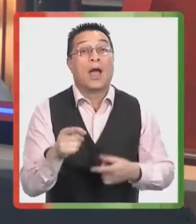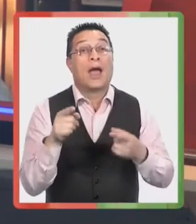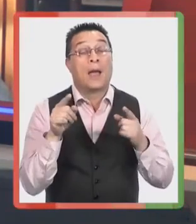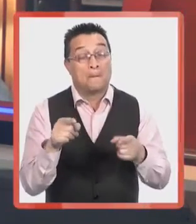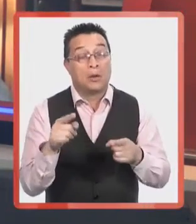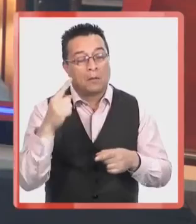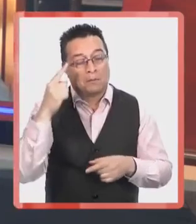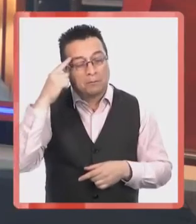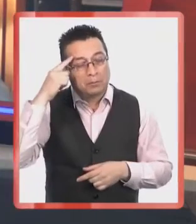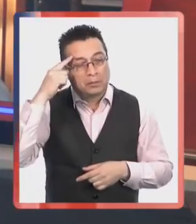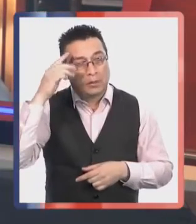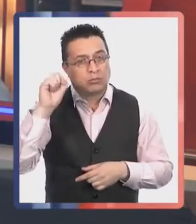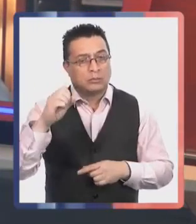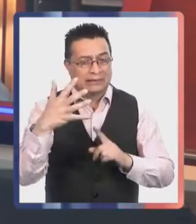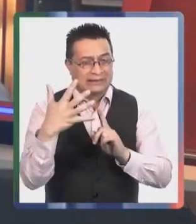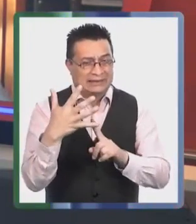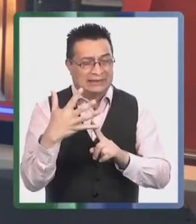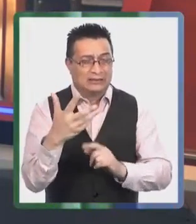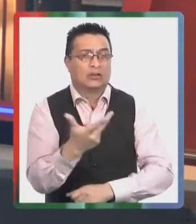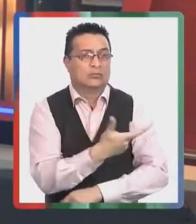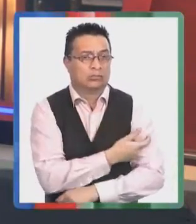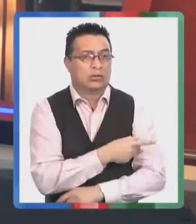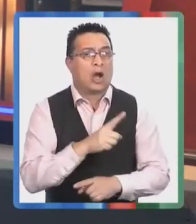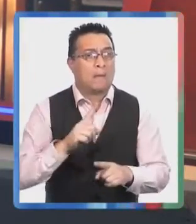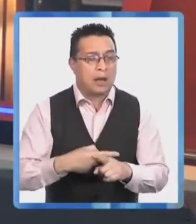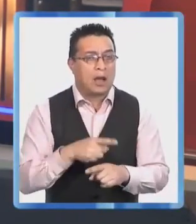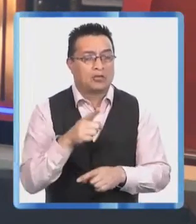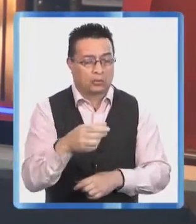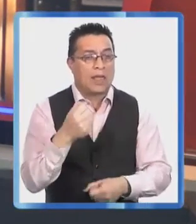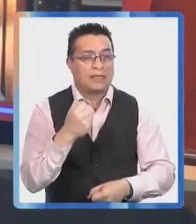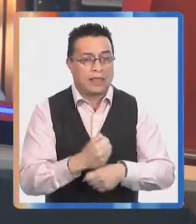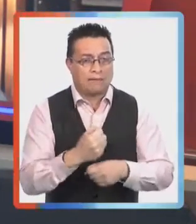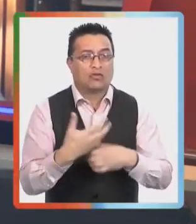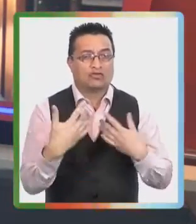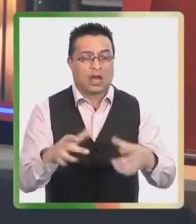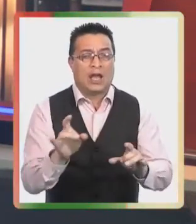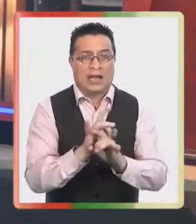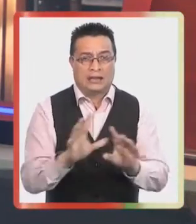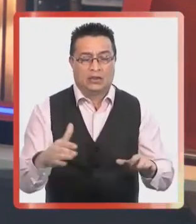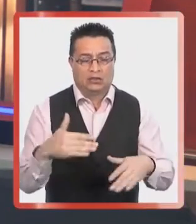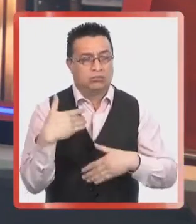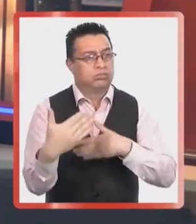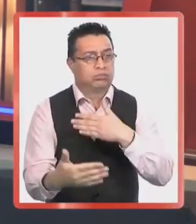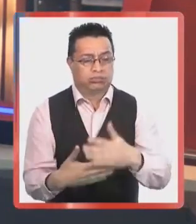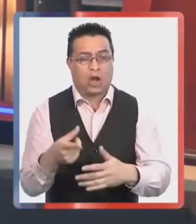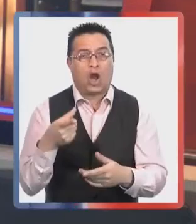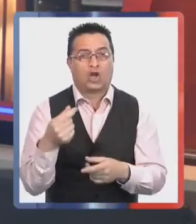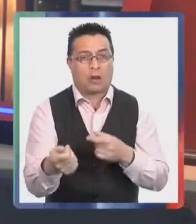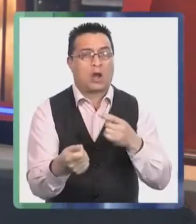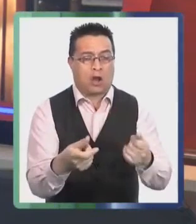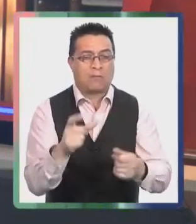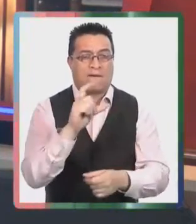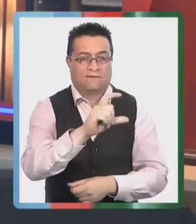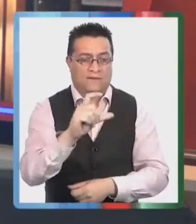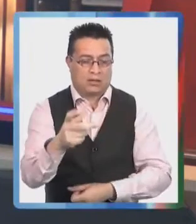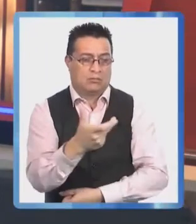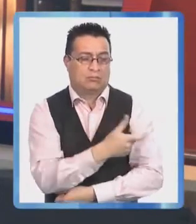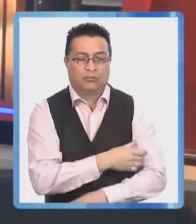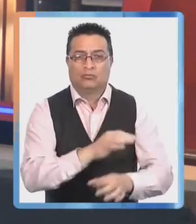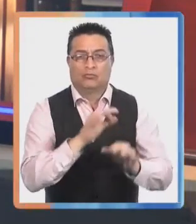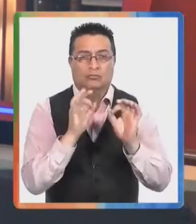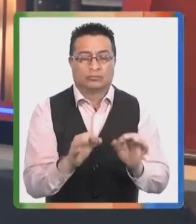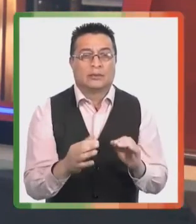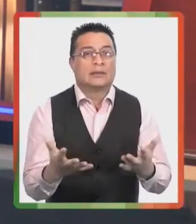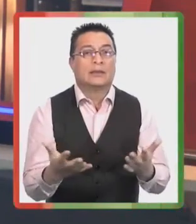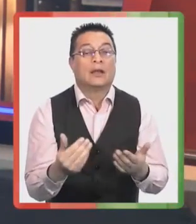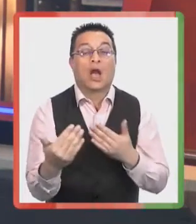Pero estamos pensando, ¿vendrá una quinta dosis? Ustedes dejaron harto trabajo adelantado en ese sentido, se compraron vacunas, se aseguró el